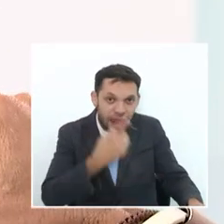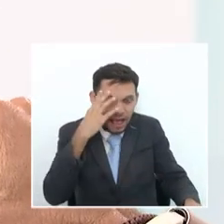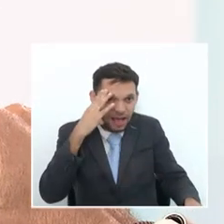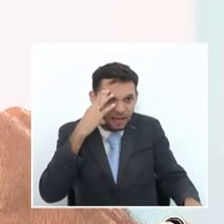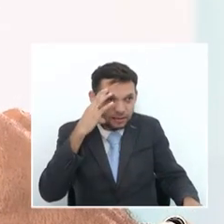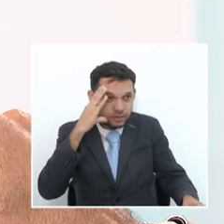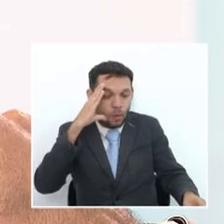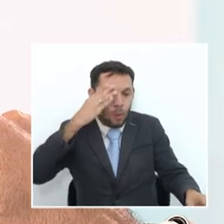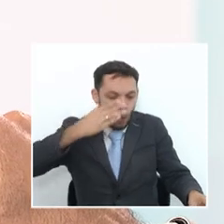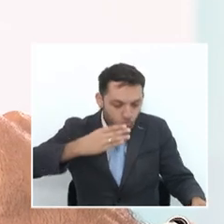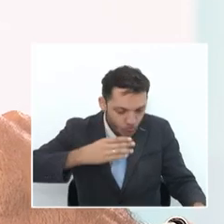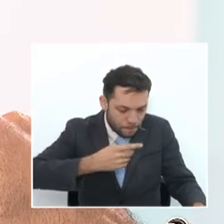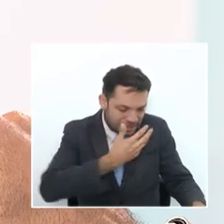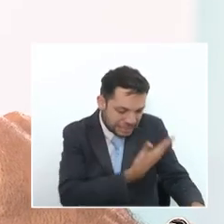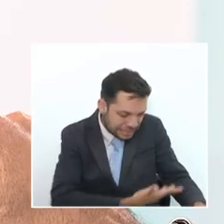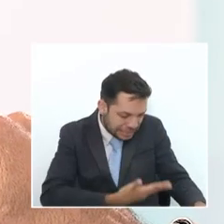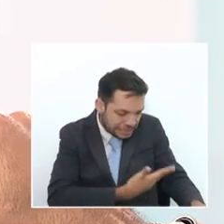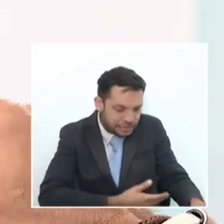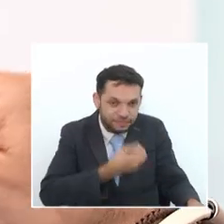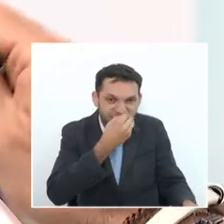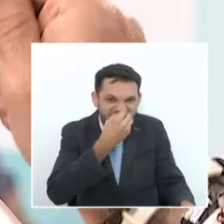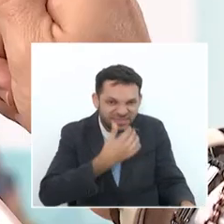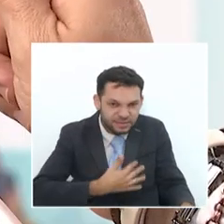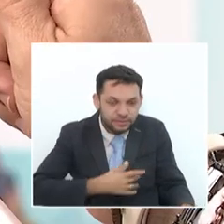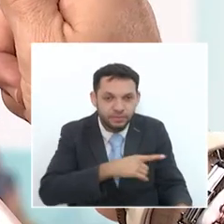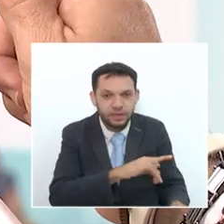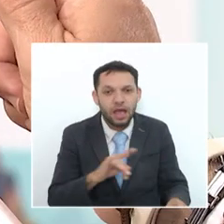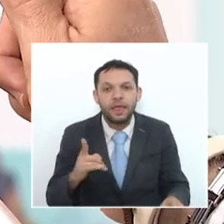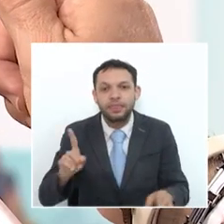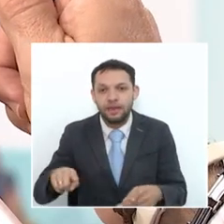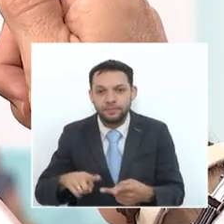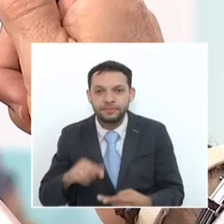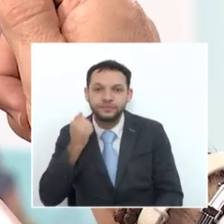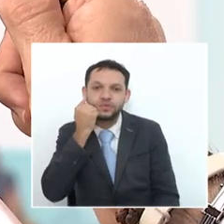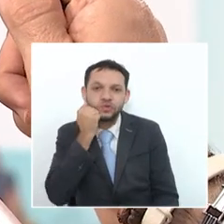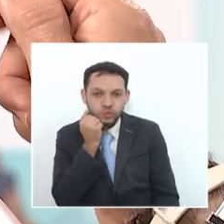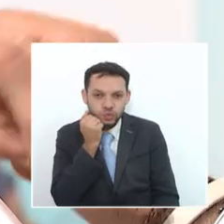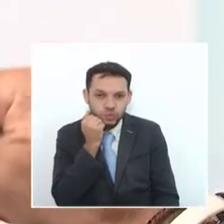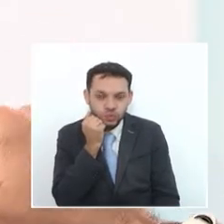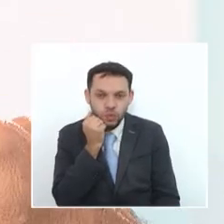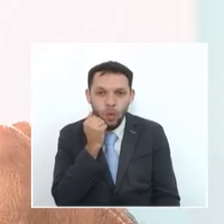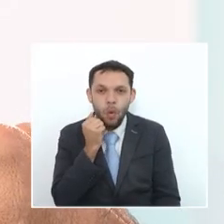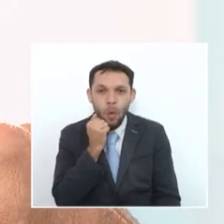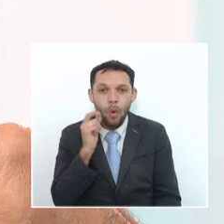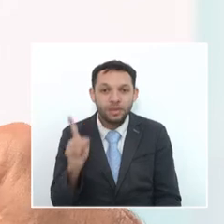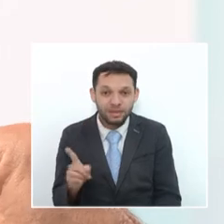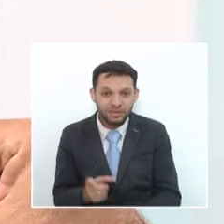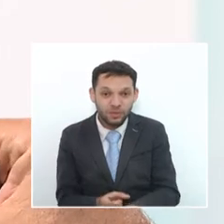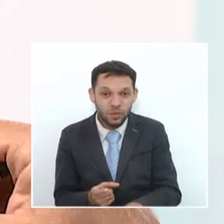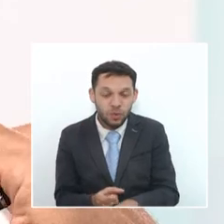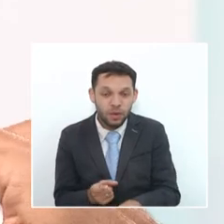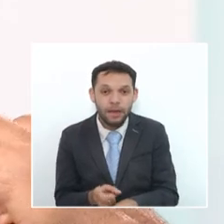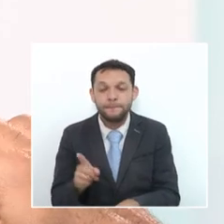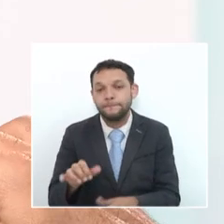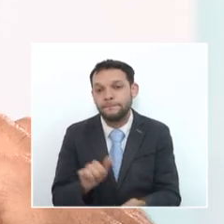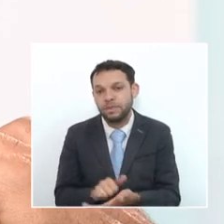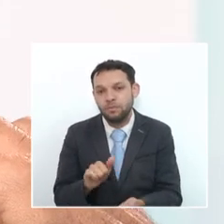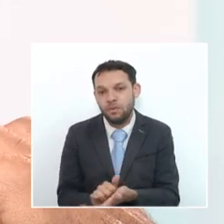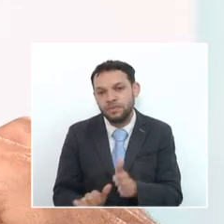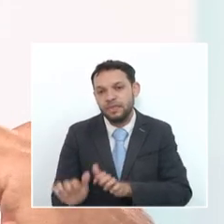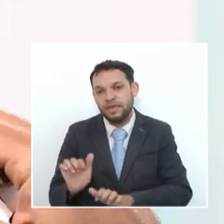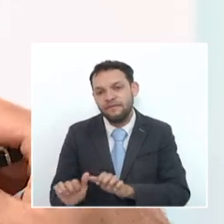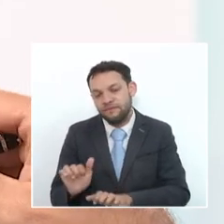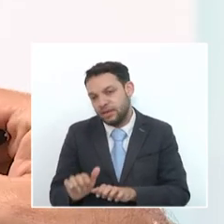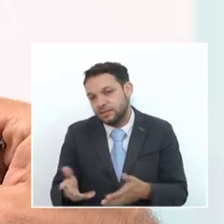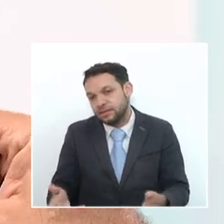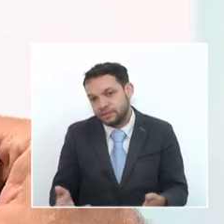acá o en una úlcera varicosa y hasta la misma menstruación es un mecanismo de defensa de algo que pueda pasar acá. En este niño, pues habría